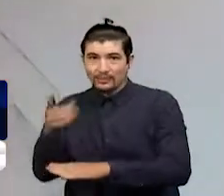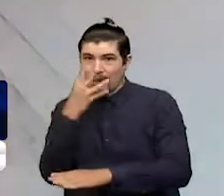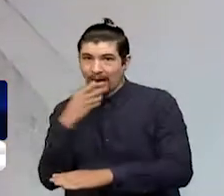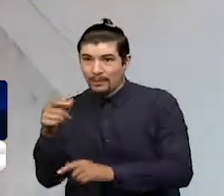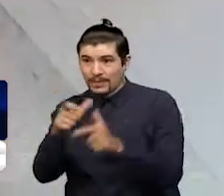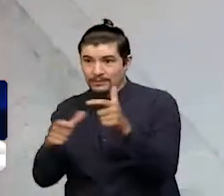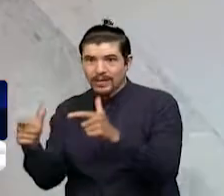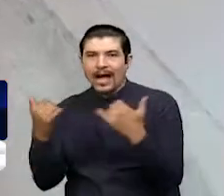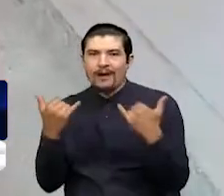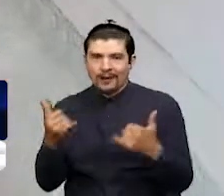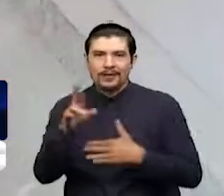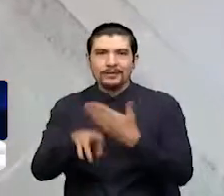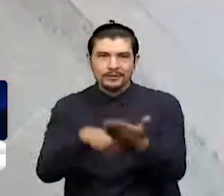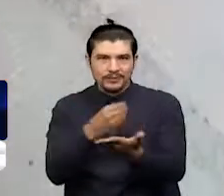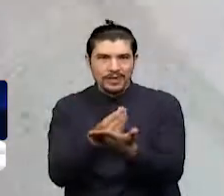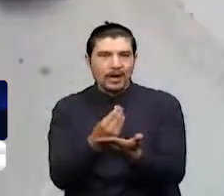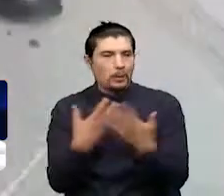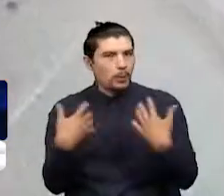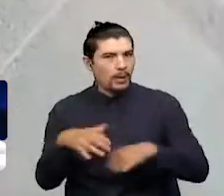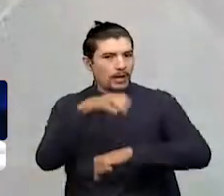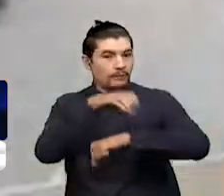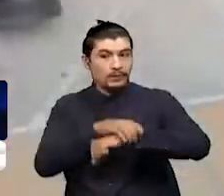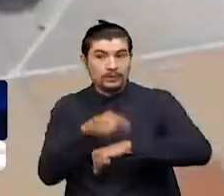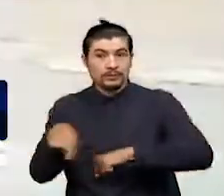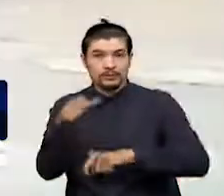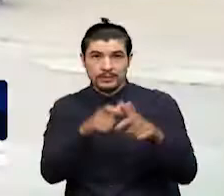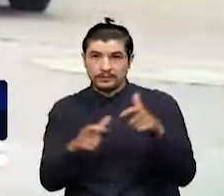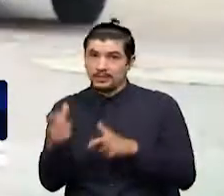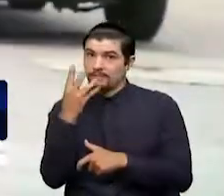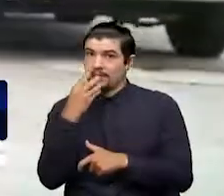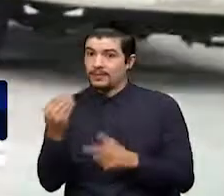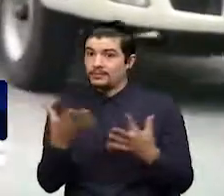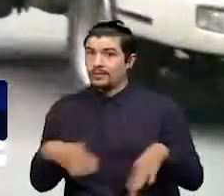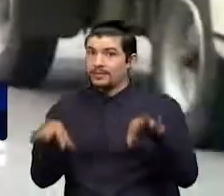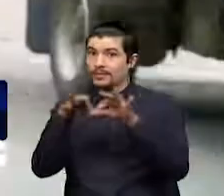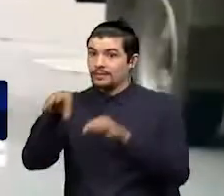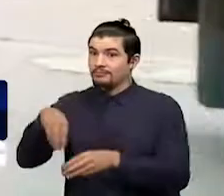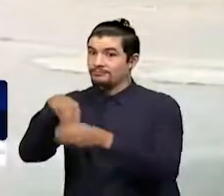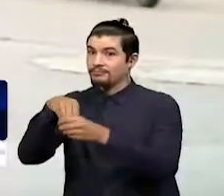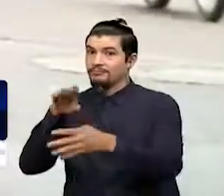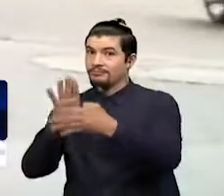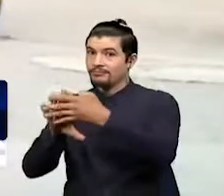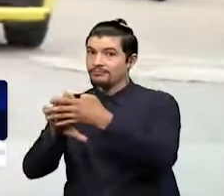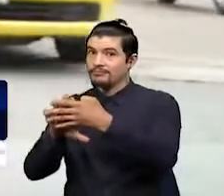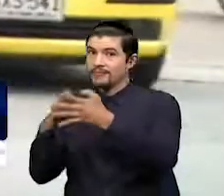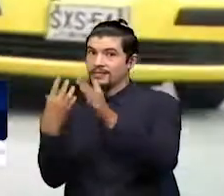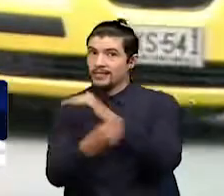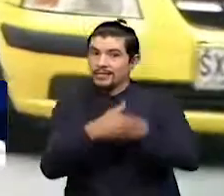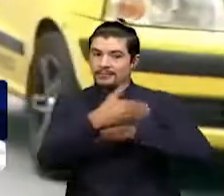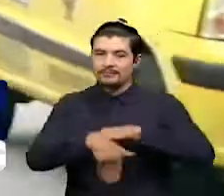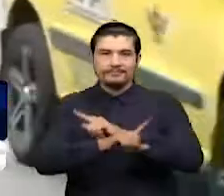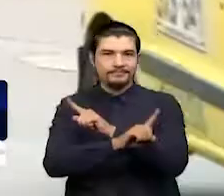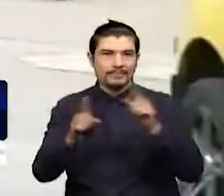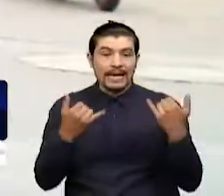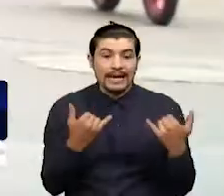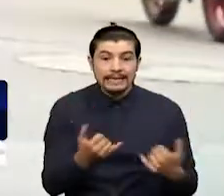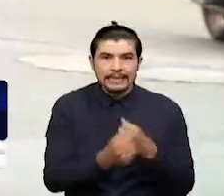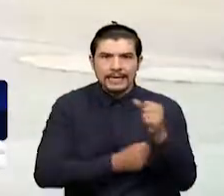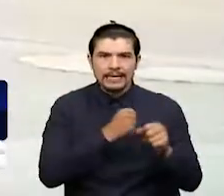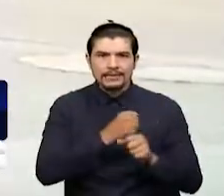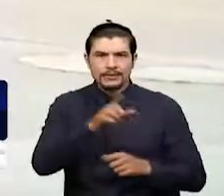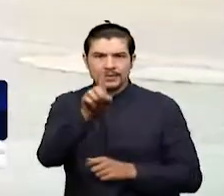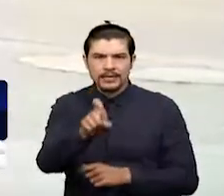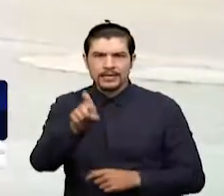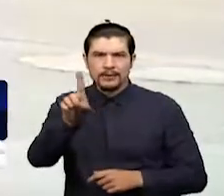resultados logrando capturas importantes muy bien pues en lo que va del año se han capturado 61 personas por el delito